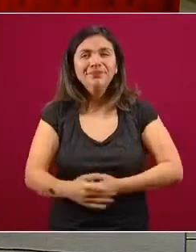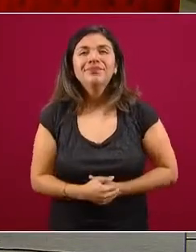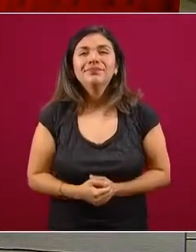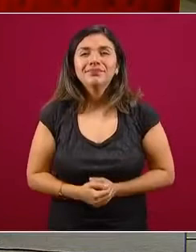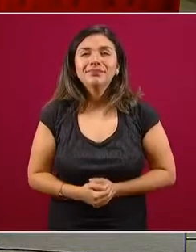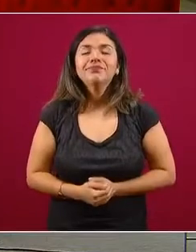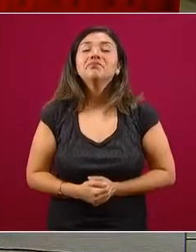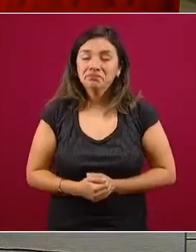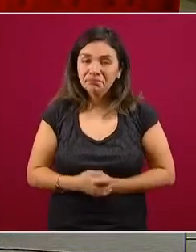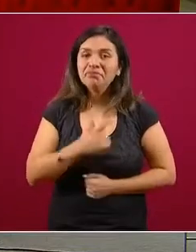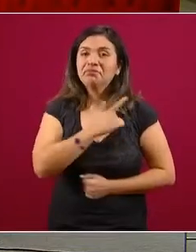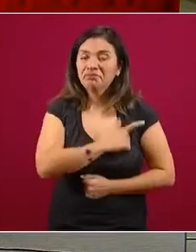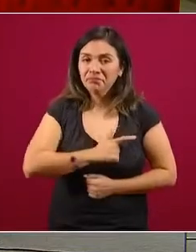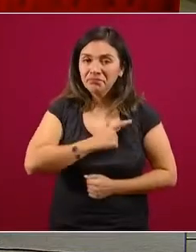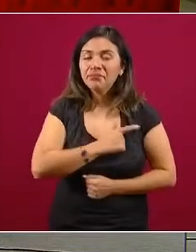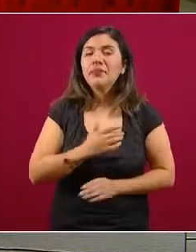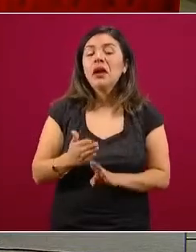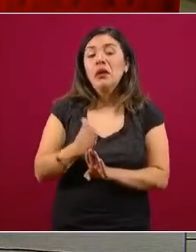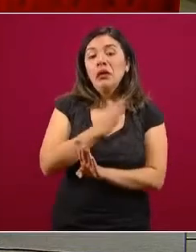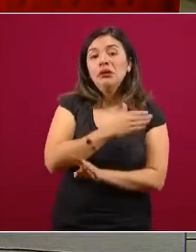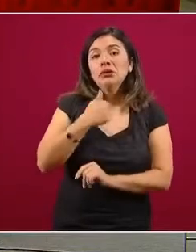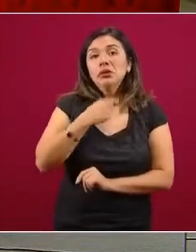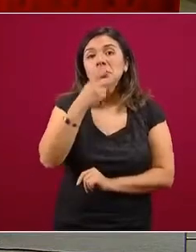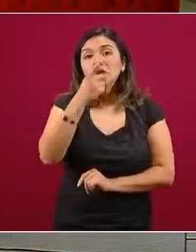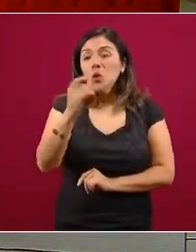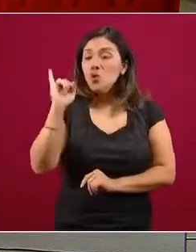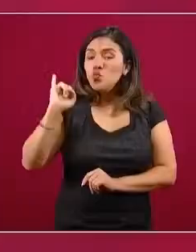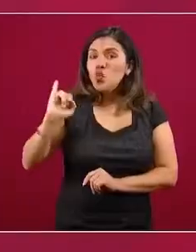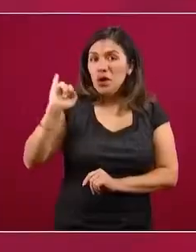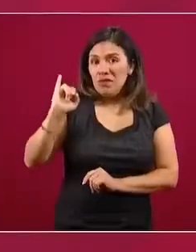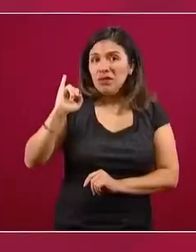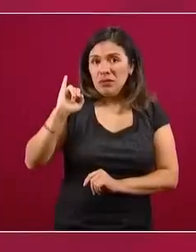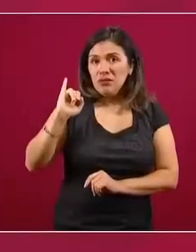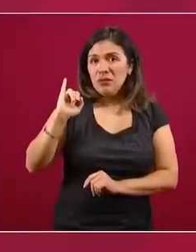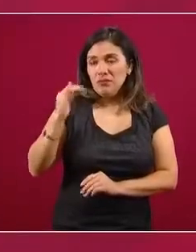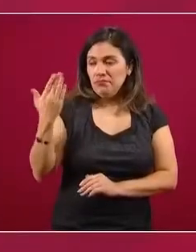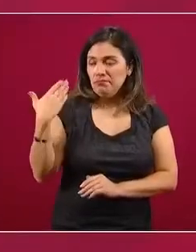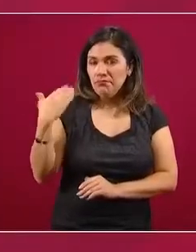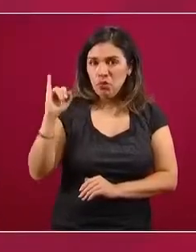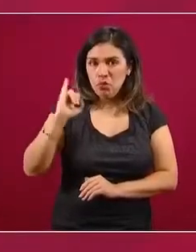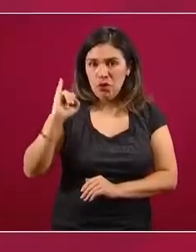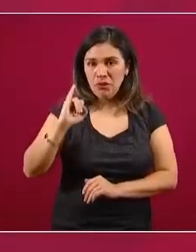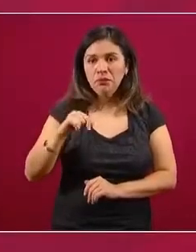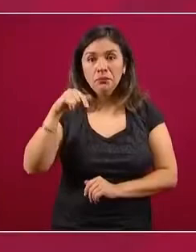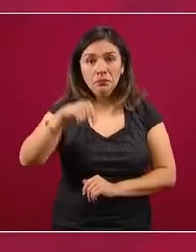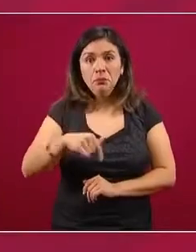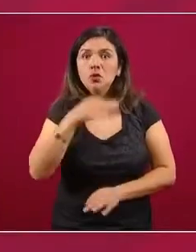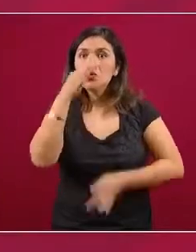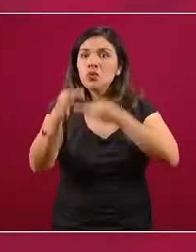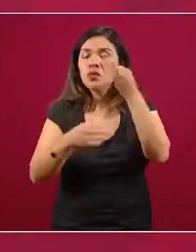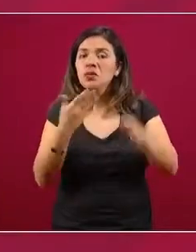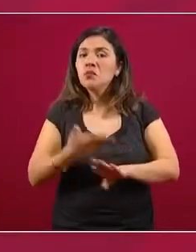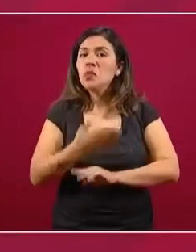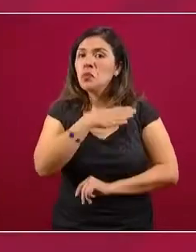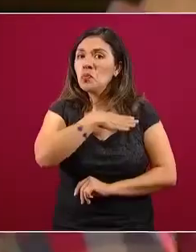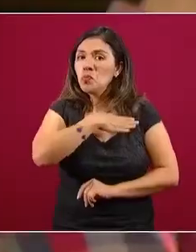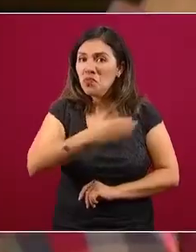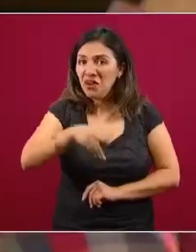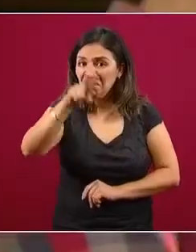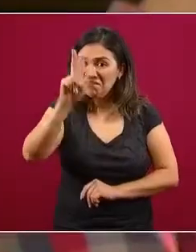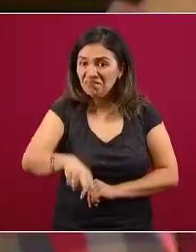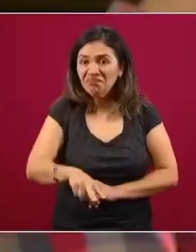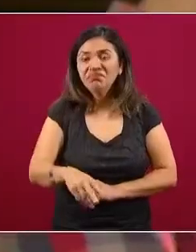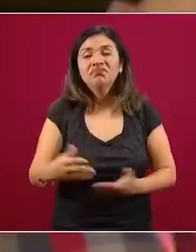gusto. Como comentamos el jueves próximo pasado, aquí hay una muy buena noticia. Es una muy